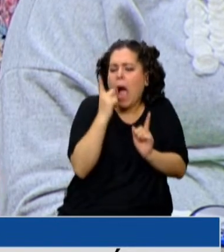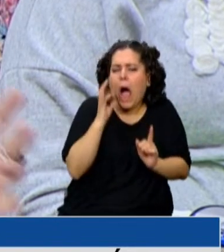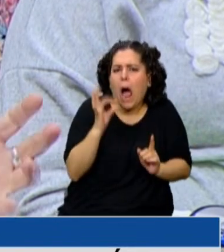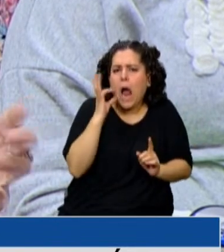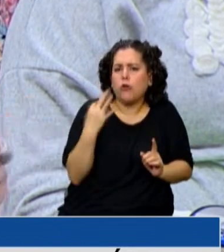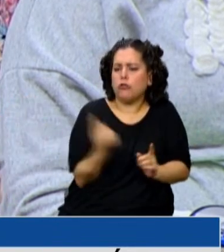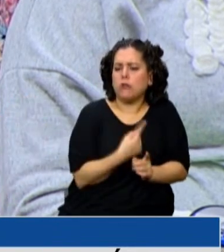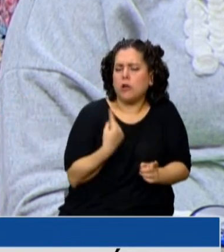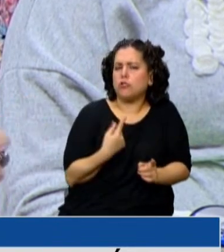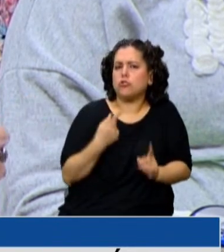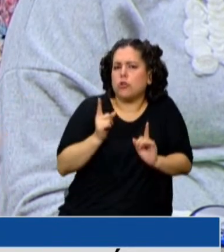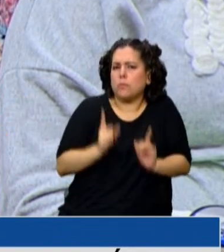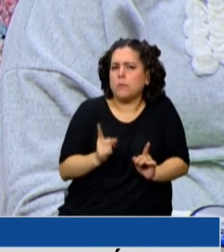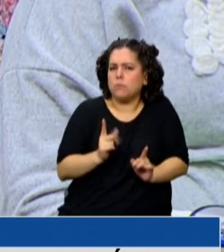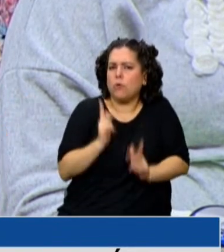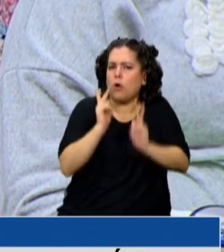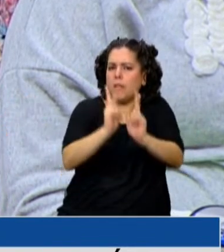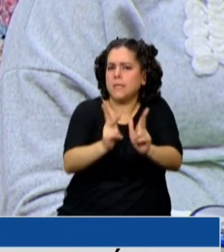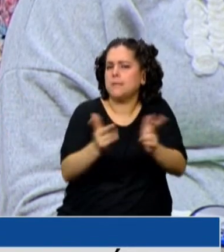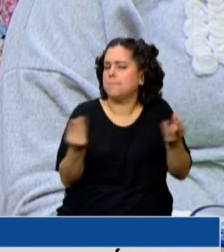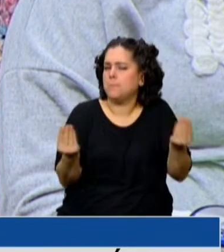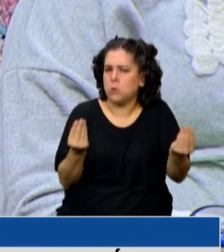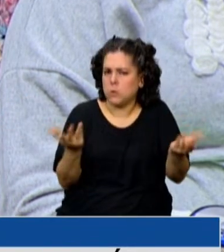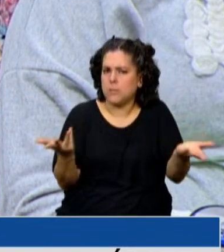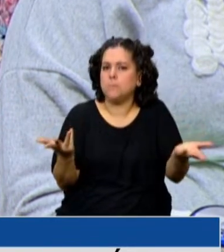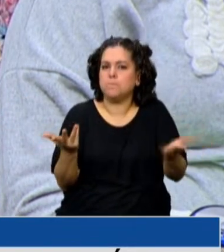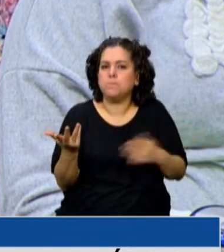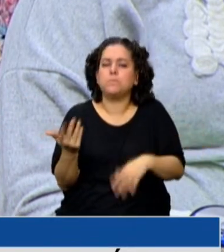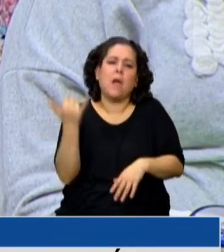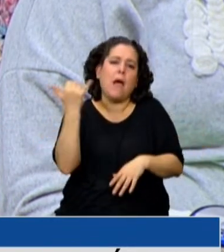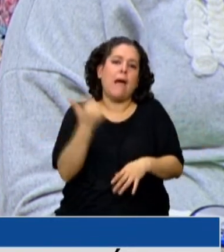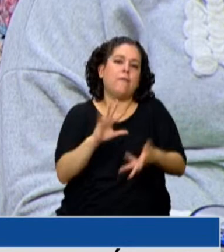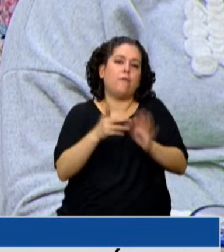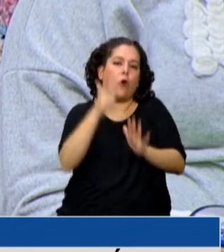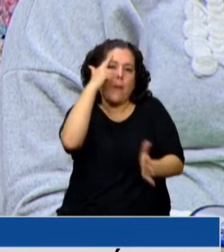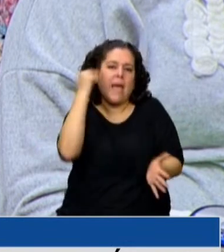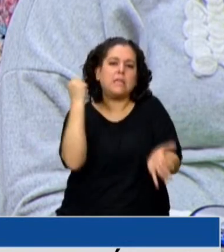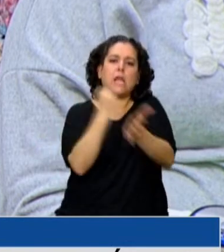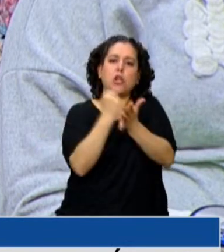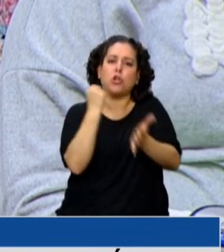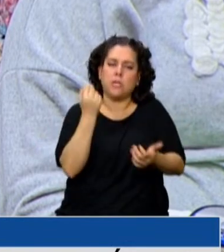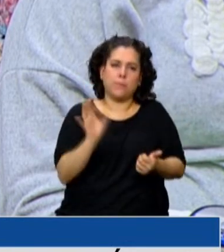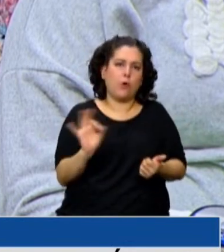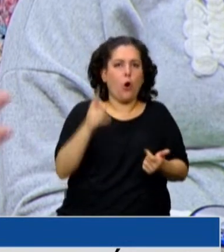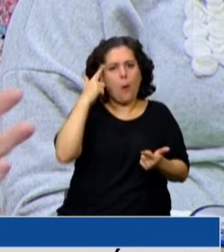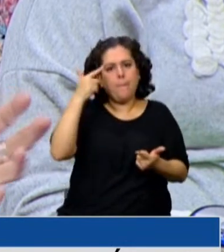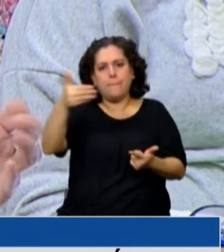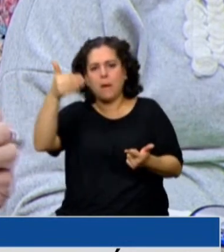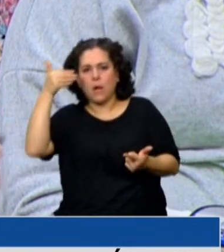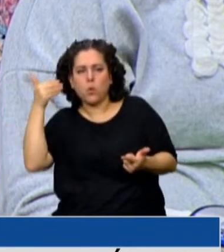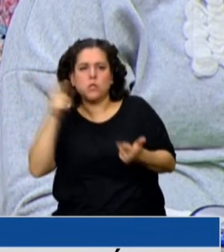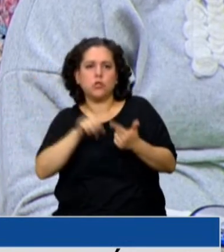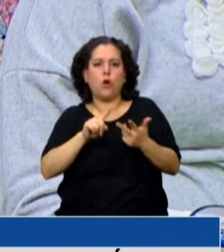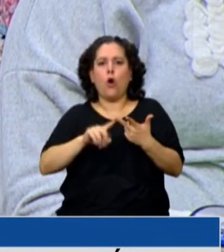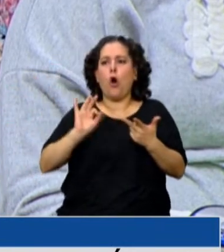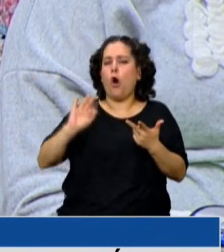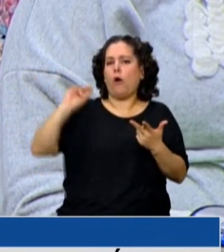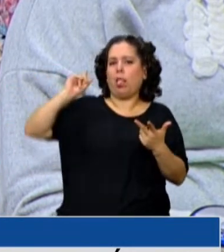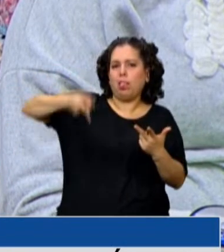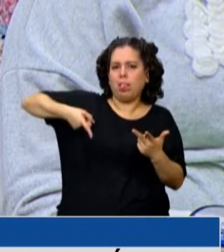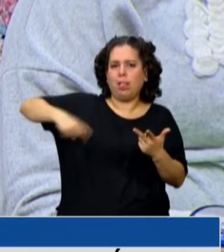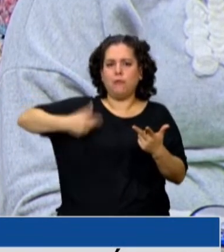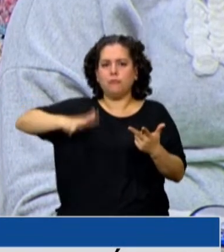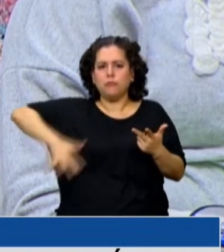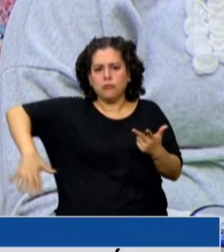nosotras siempre hablamos: estereotipos, prejuicios, patrones